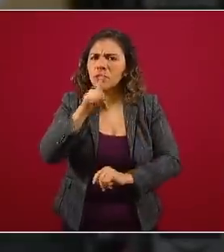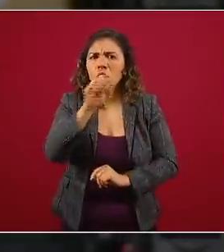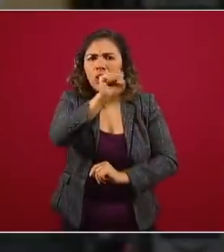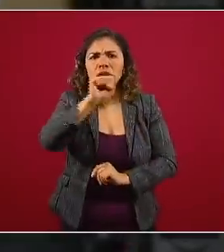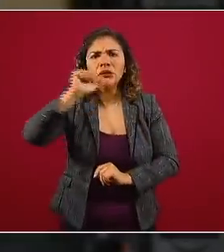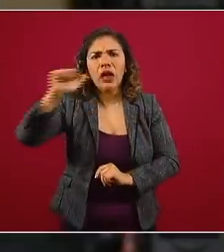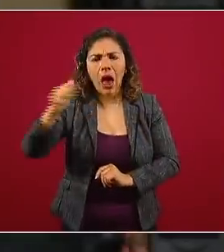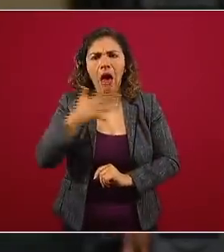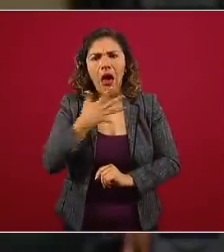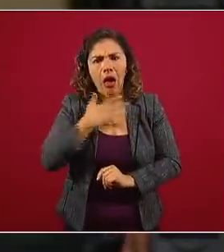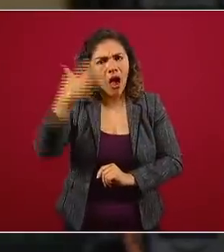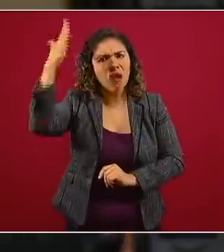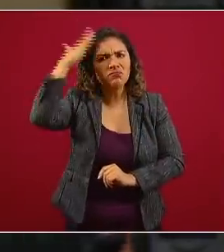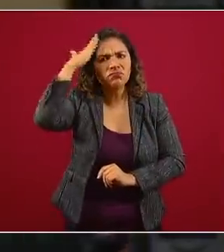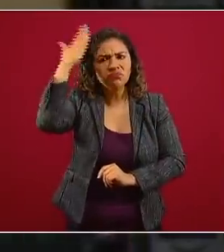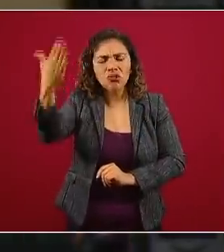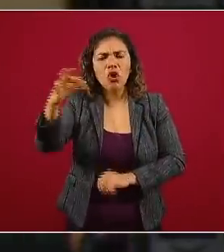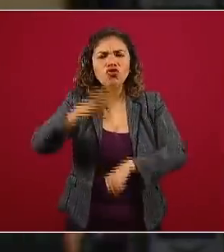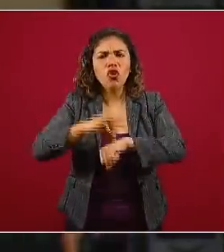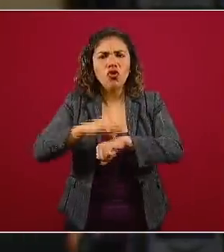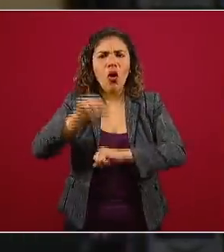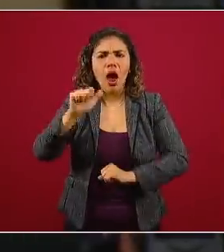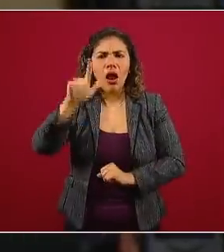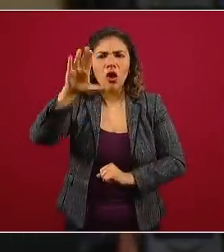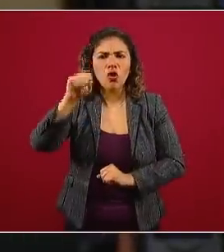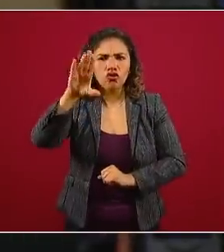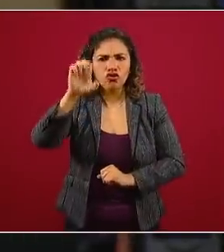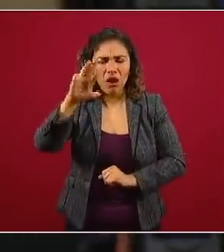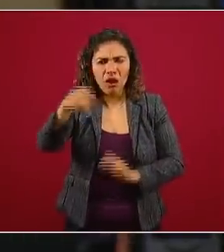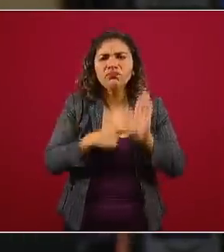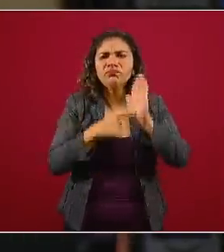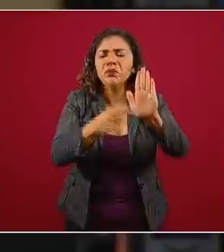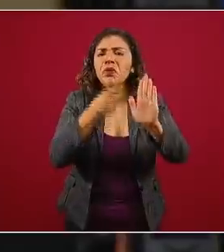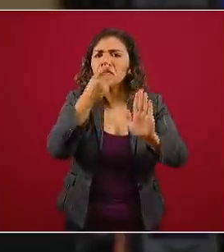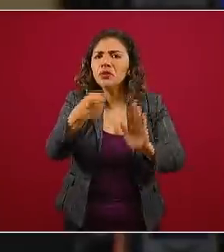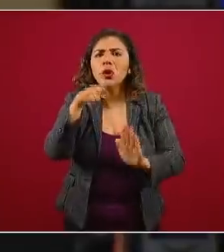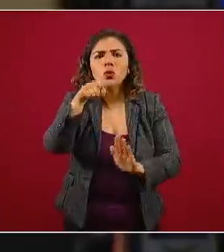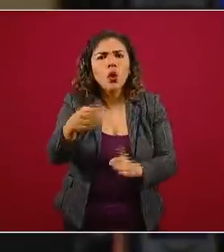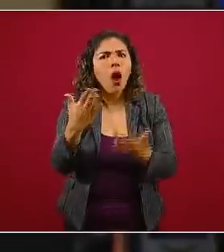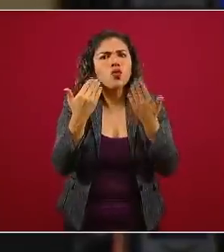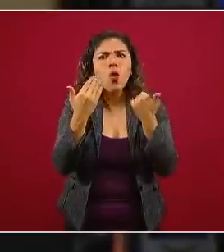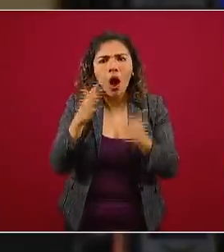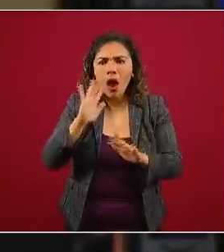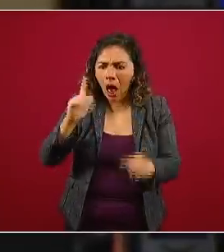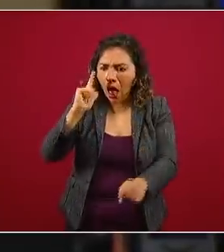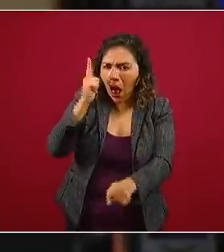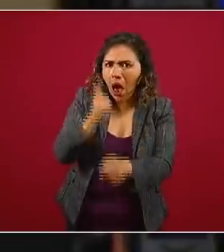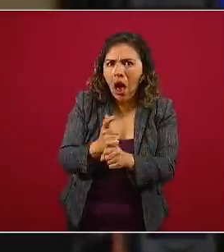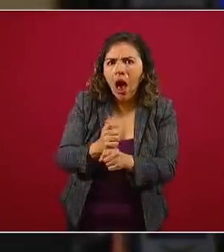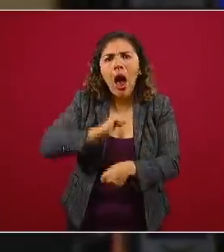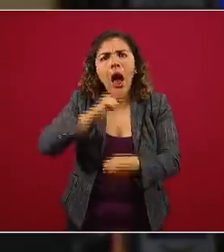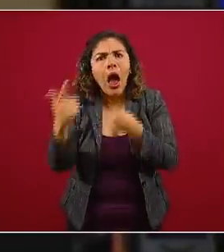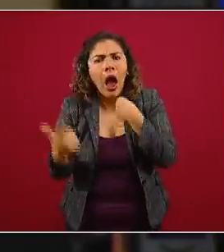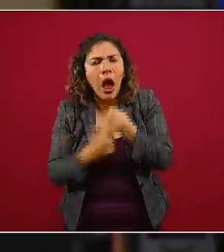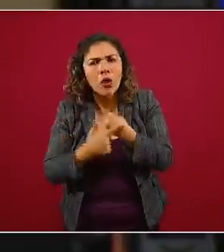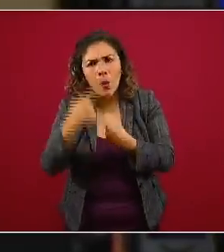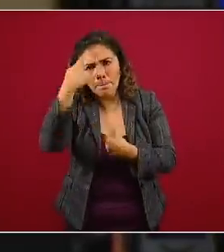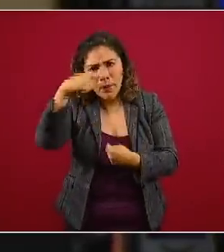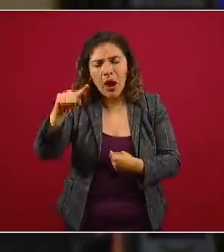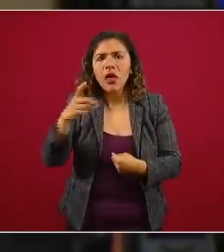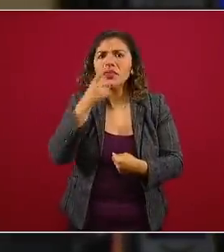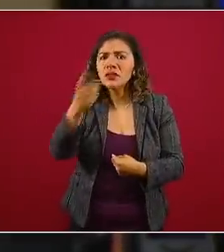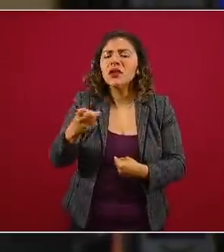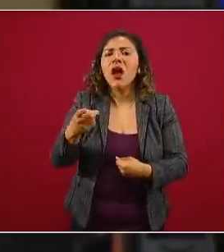que encabeza el doctor alcocer refieren que ustedes no encontraron ninguna evidencia de lo que calderón